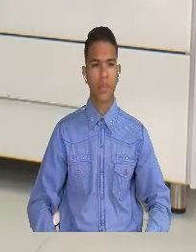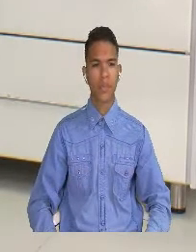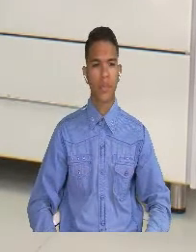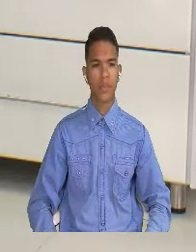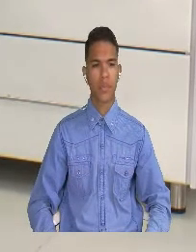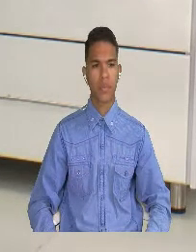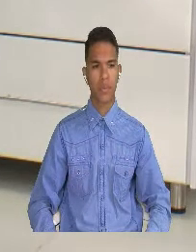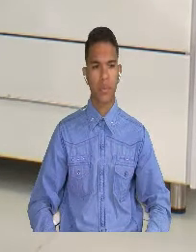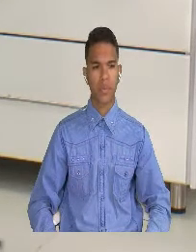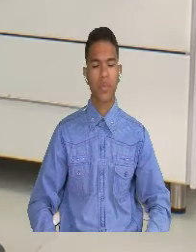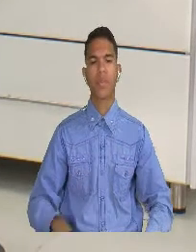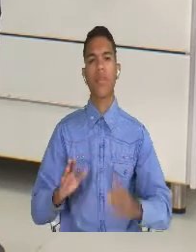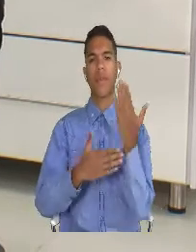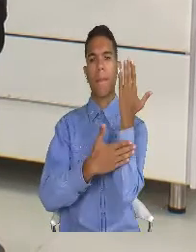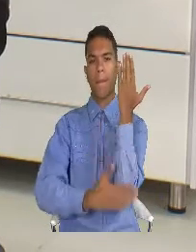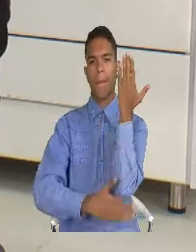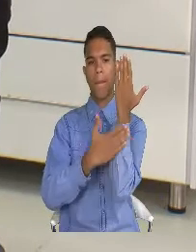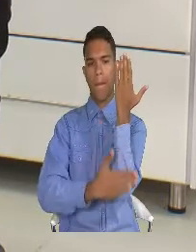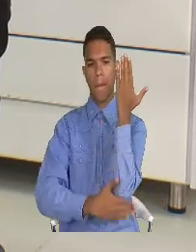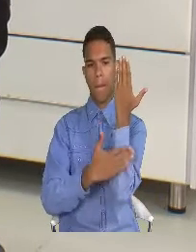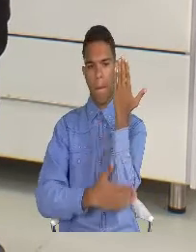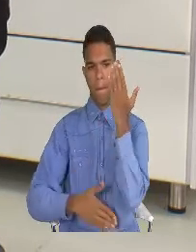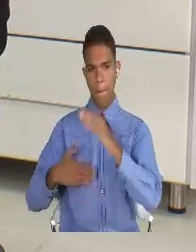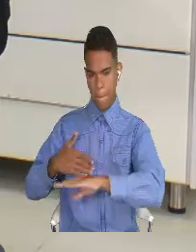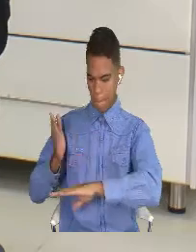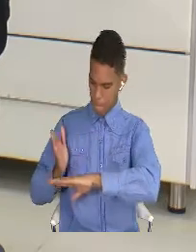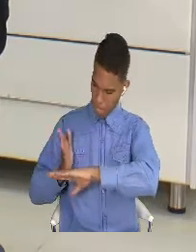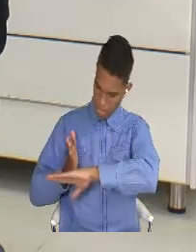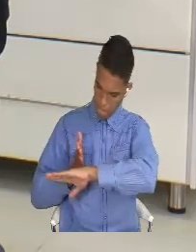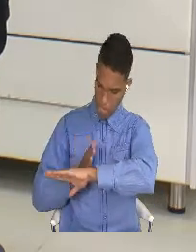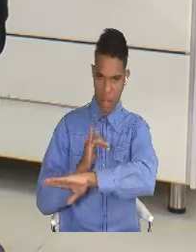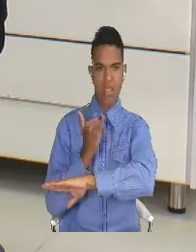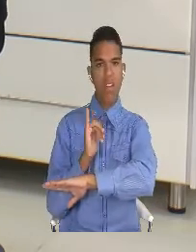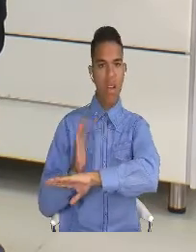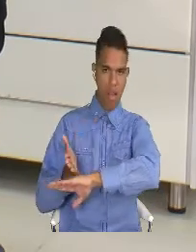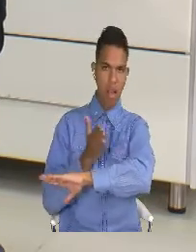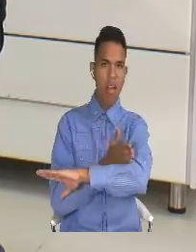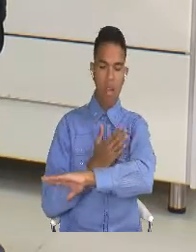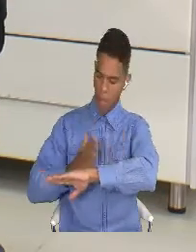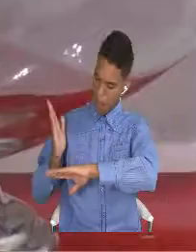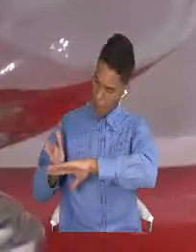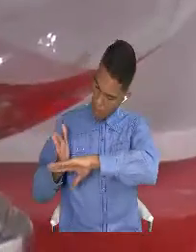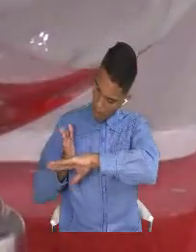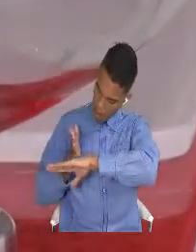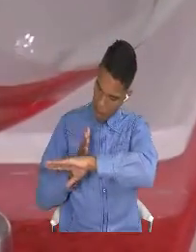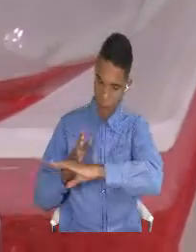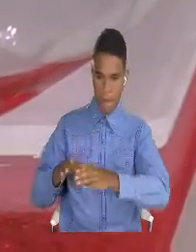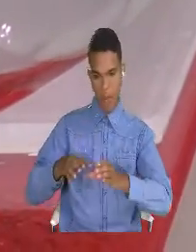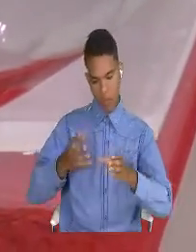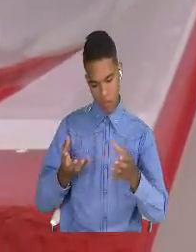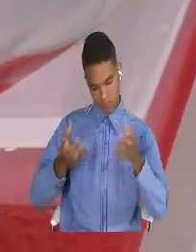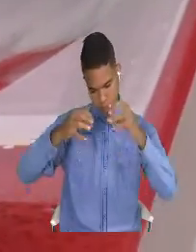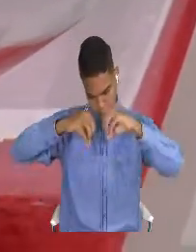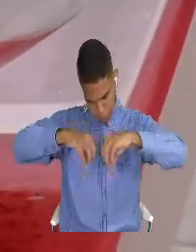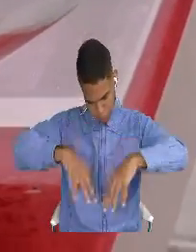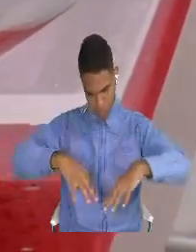agregar nuestra piña, ya una piña previamente calada. Listo, voy a